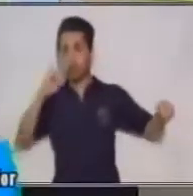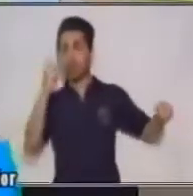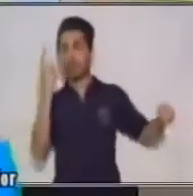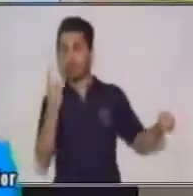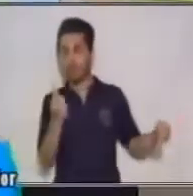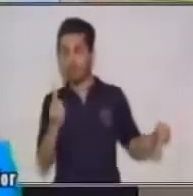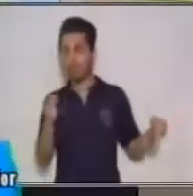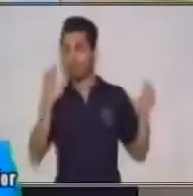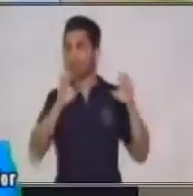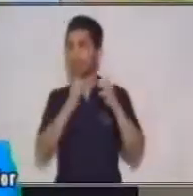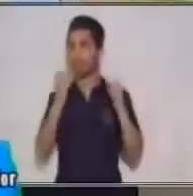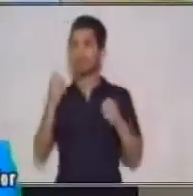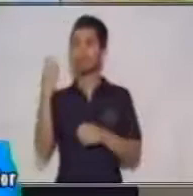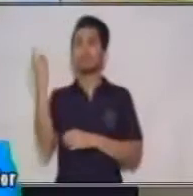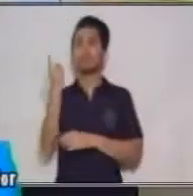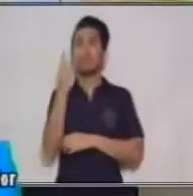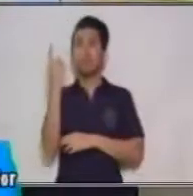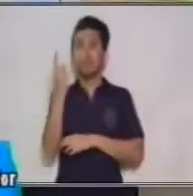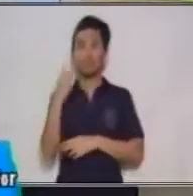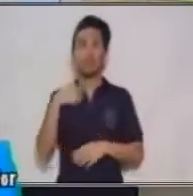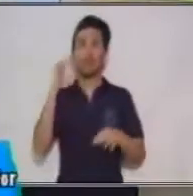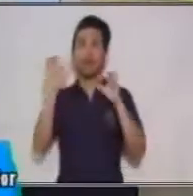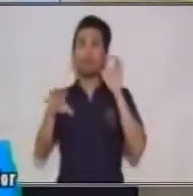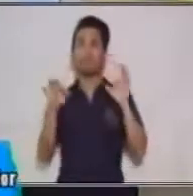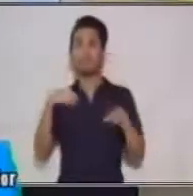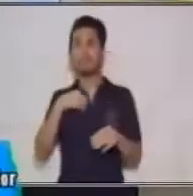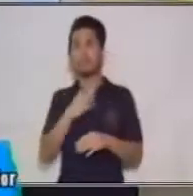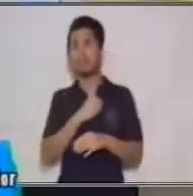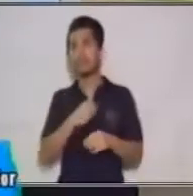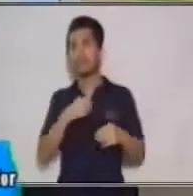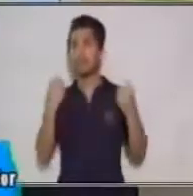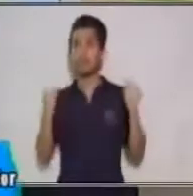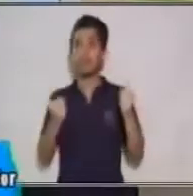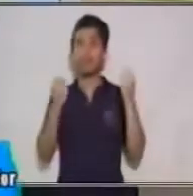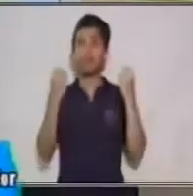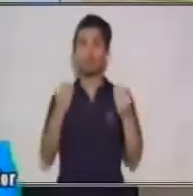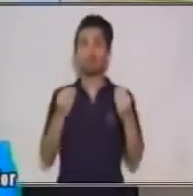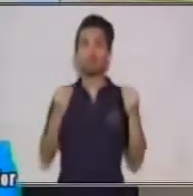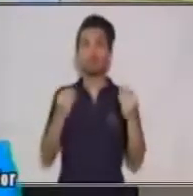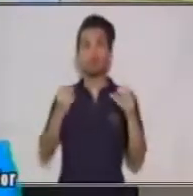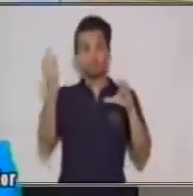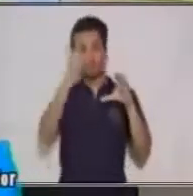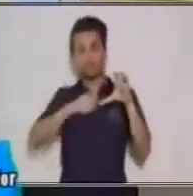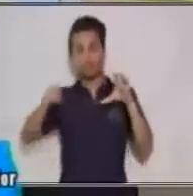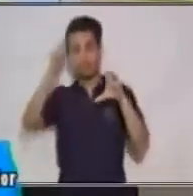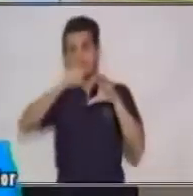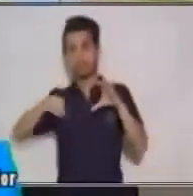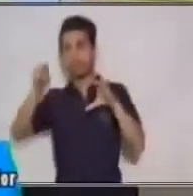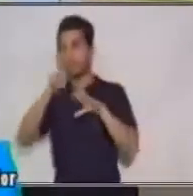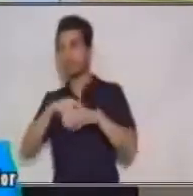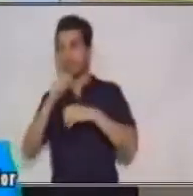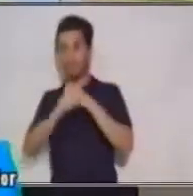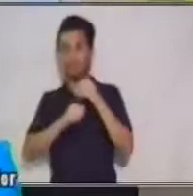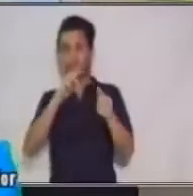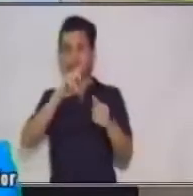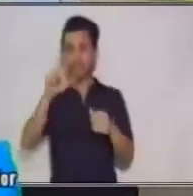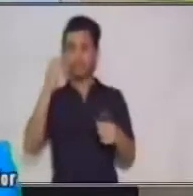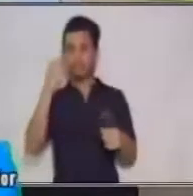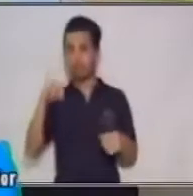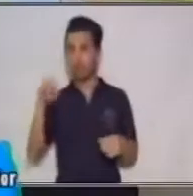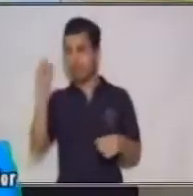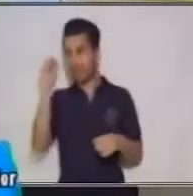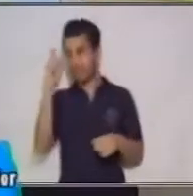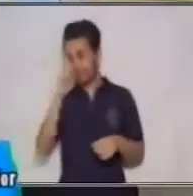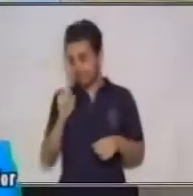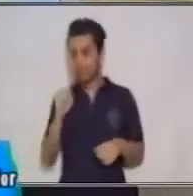muy importante. A veces nosotros queremos hacer muchas figuras para cuando trabajamos fracciones, pero es importante que